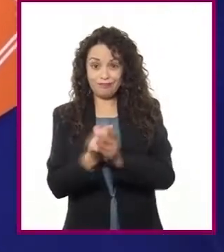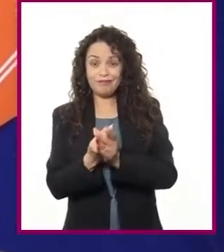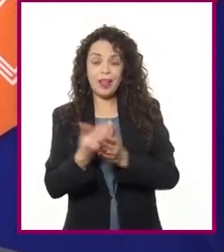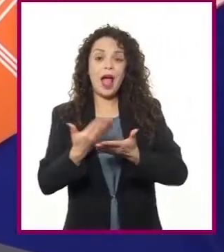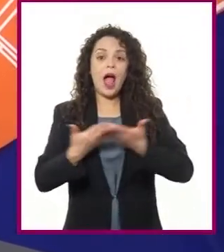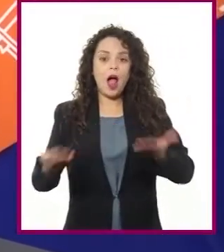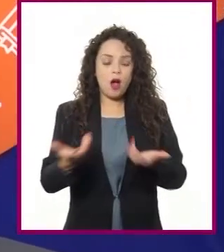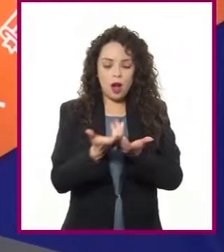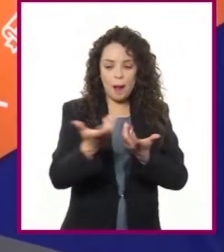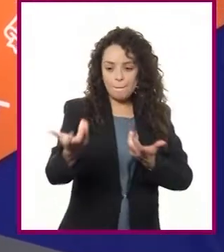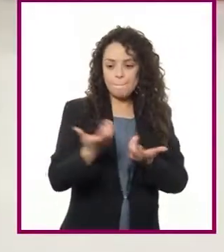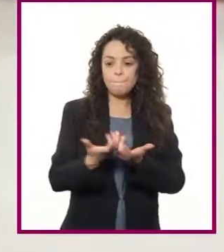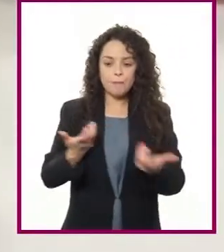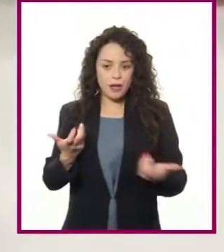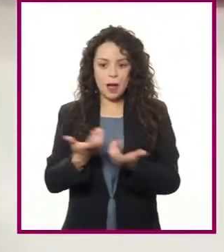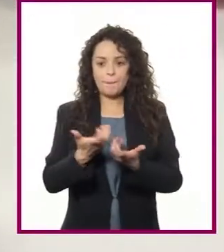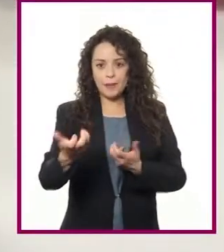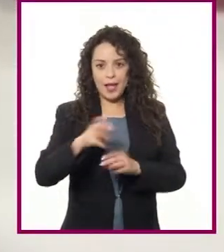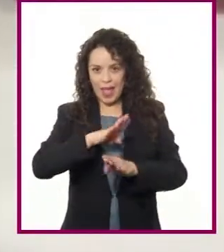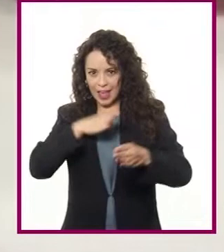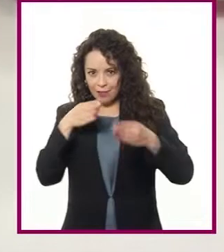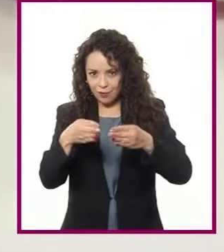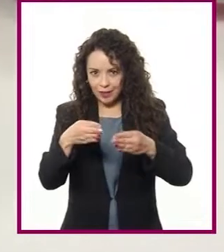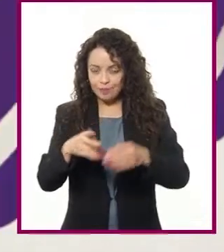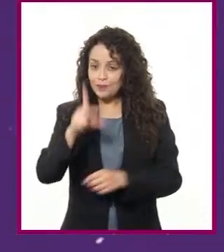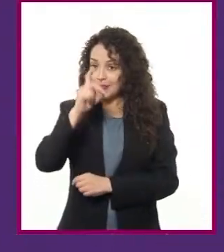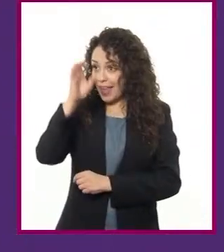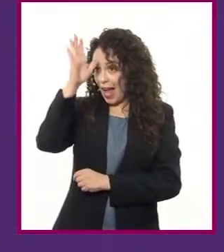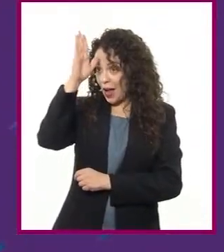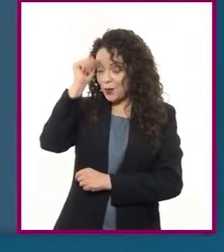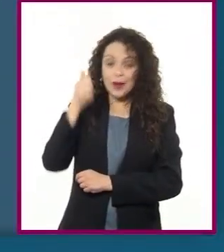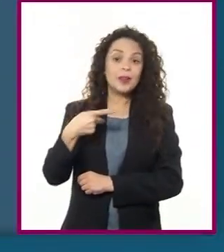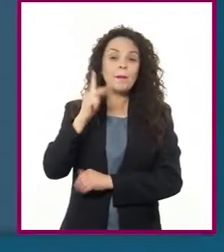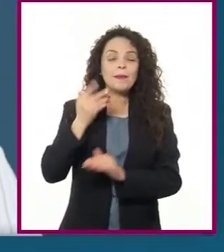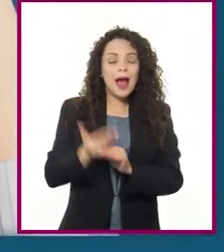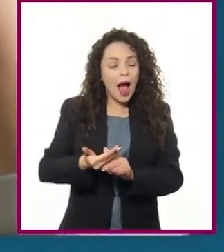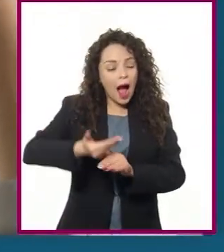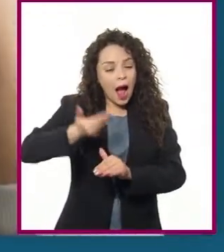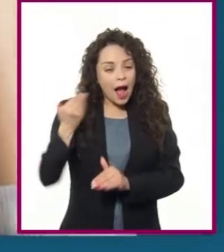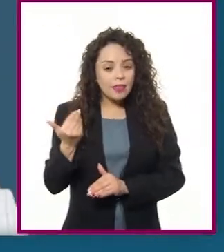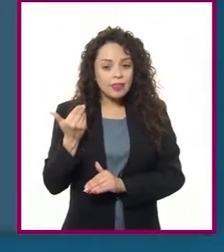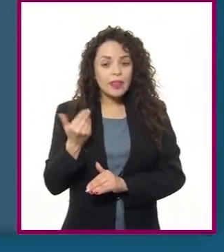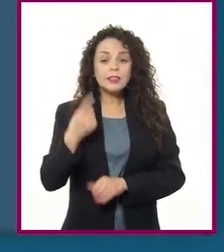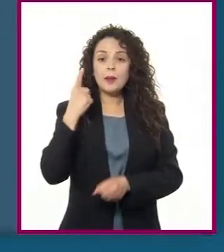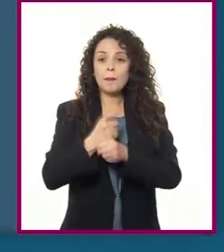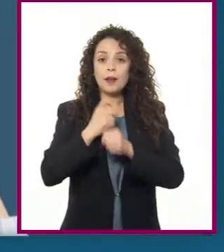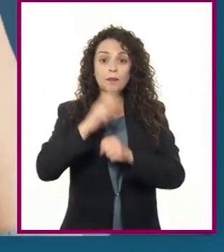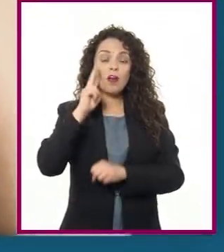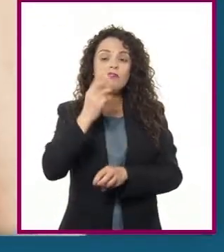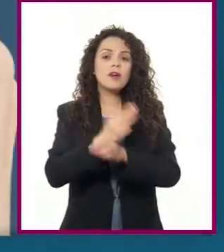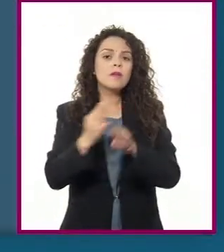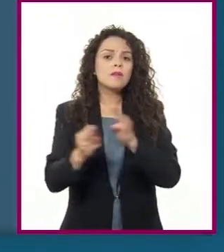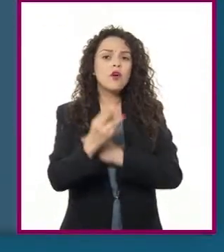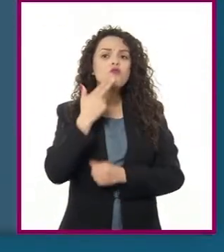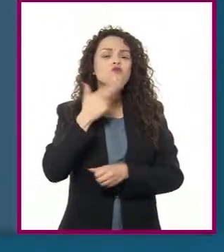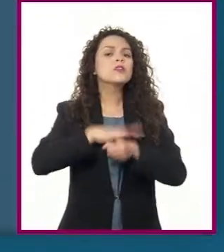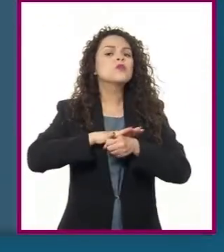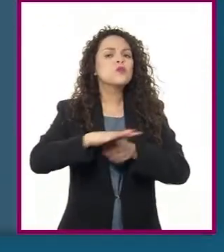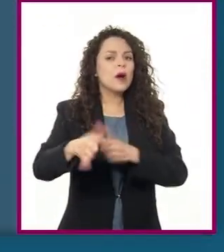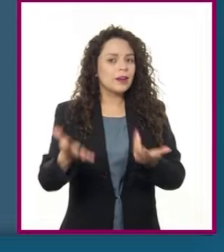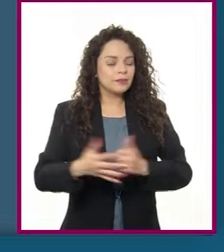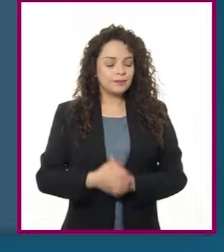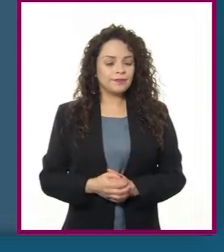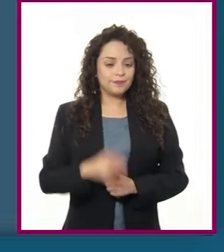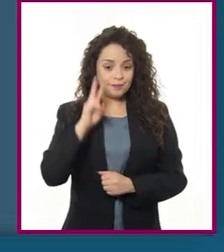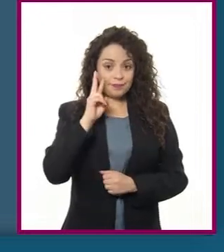la separación de mezclas. De acuerdo, maestro, pero antes de comenzar veamos qué materiales necesitarán en casa.